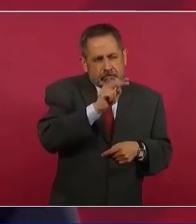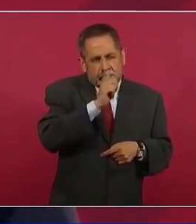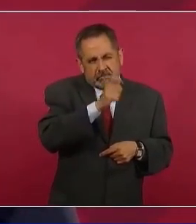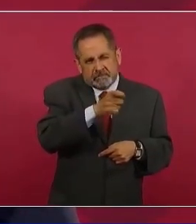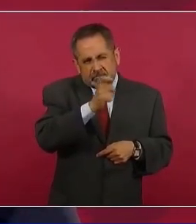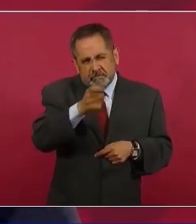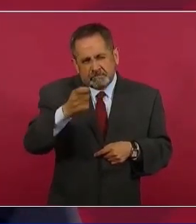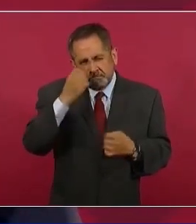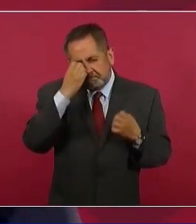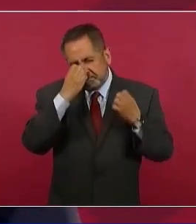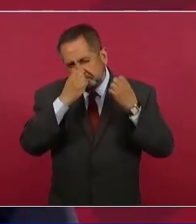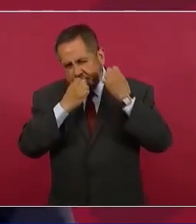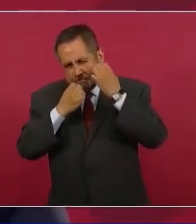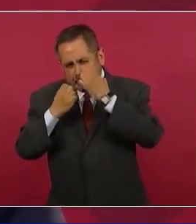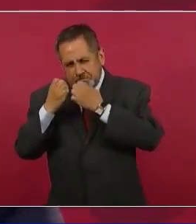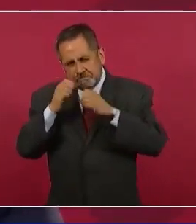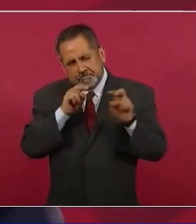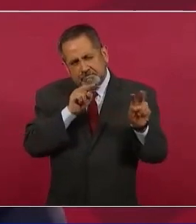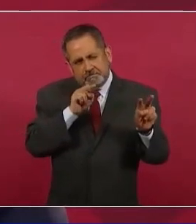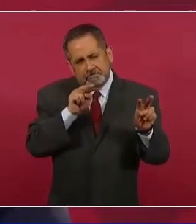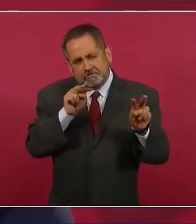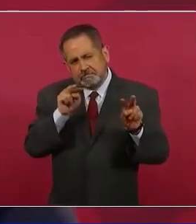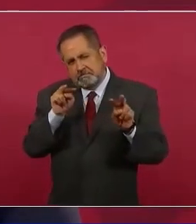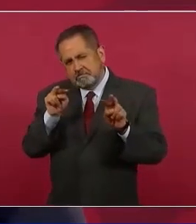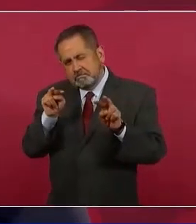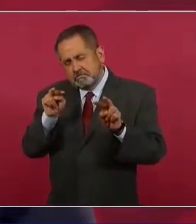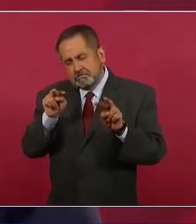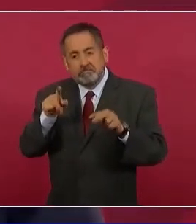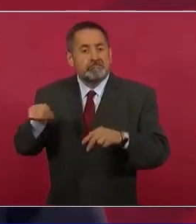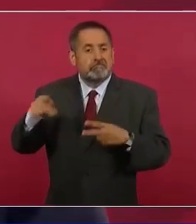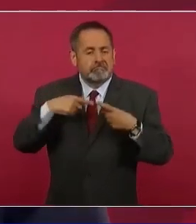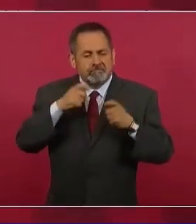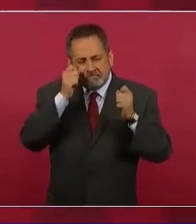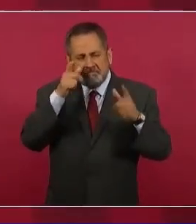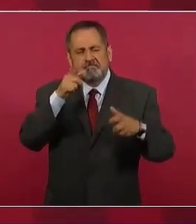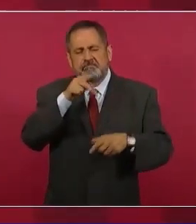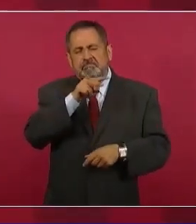está muy despierta,